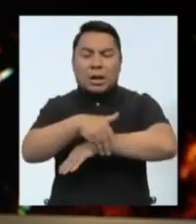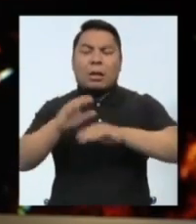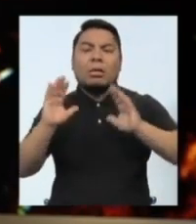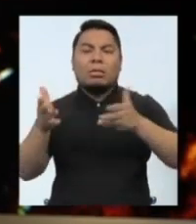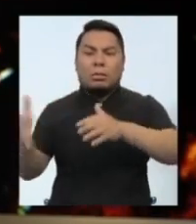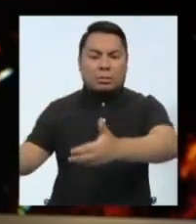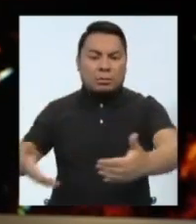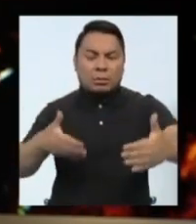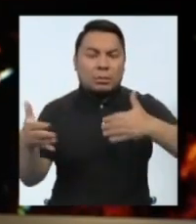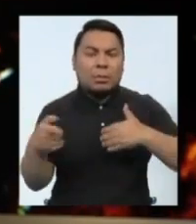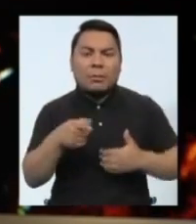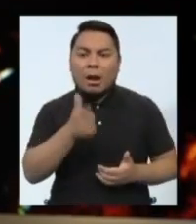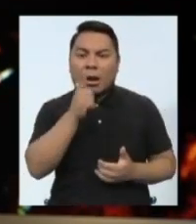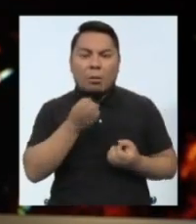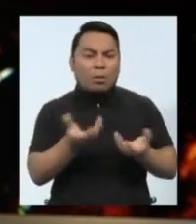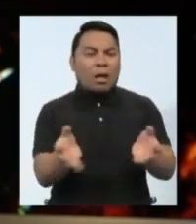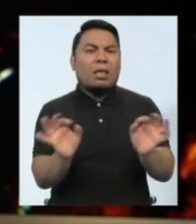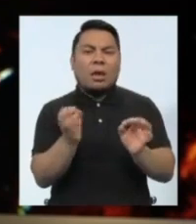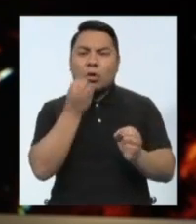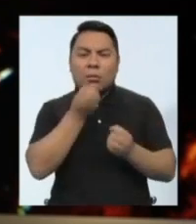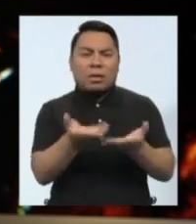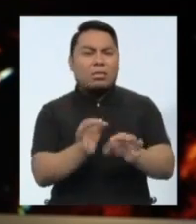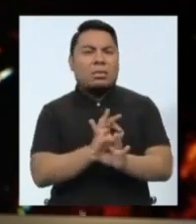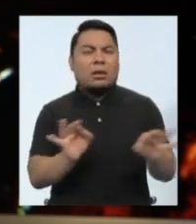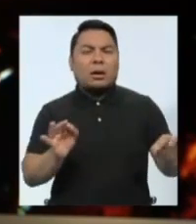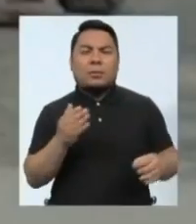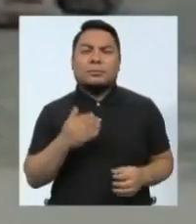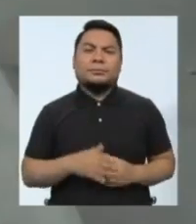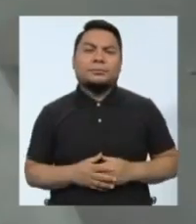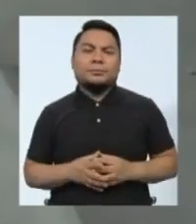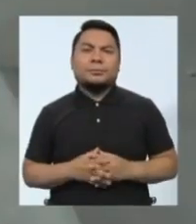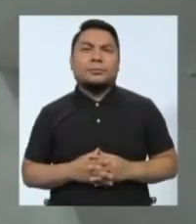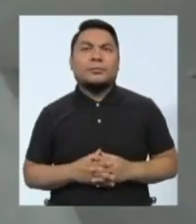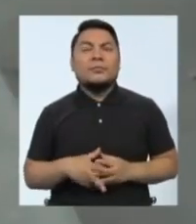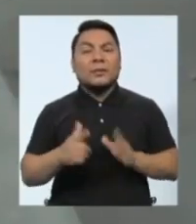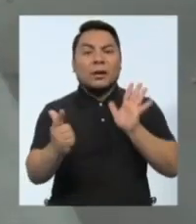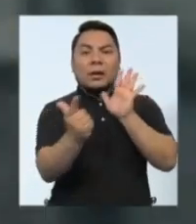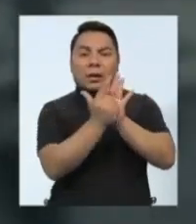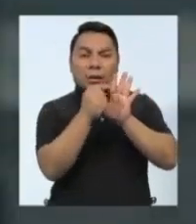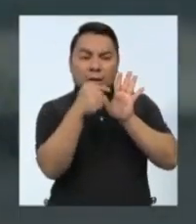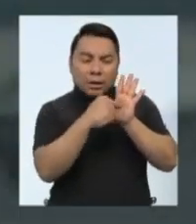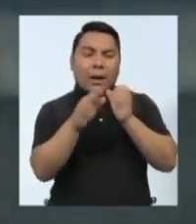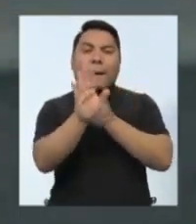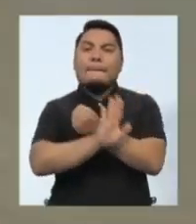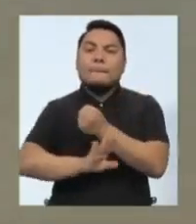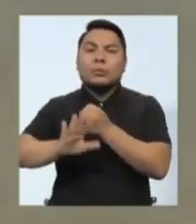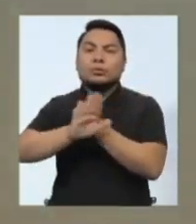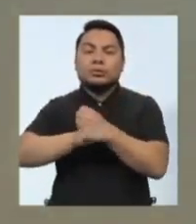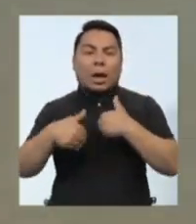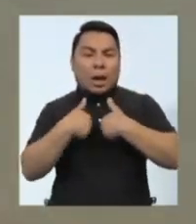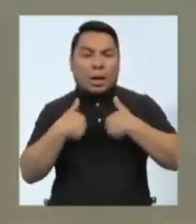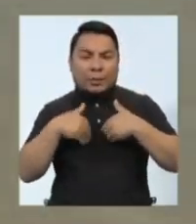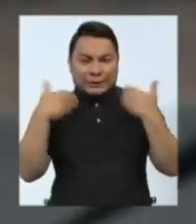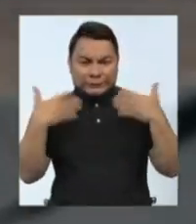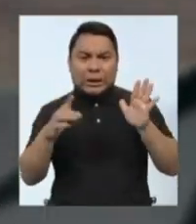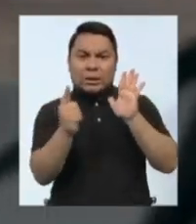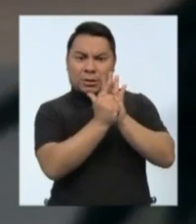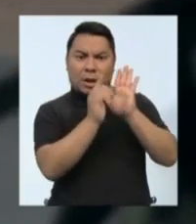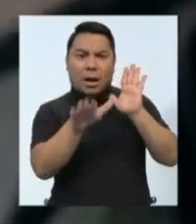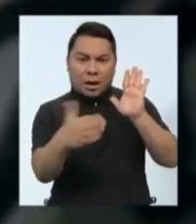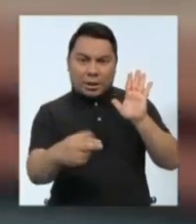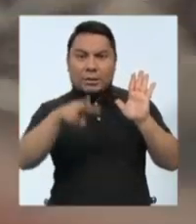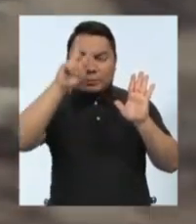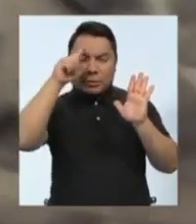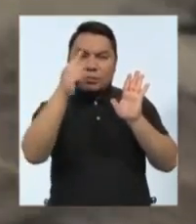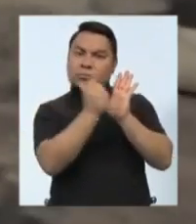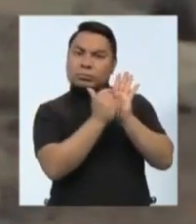canes no reciben agua ni comida. La Ley de Protección y Bienestar Animal, que ya se encuentra vigente en nuestro